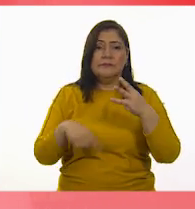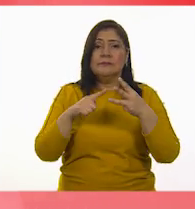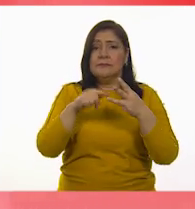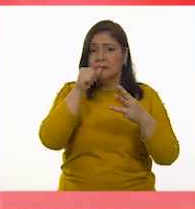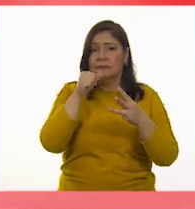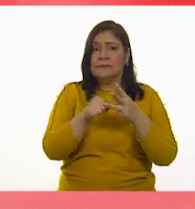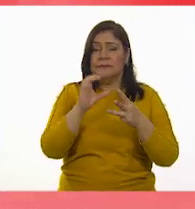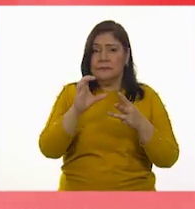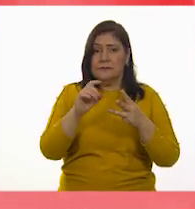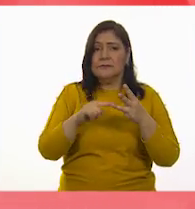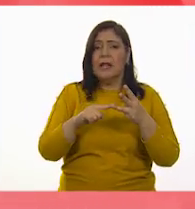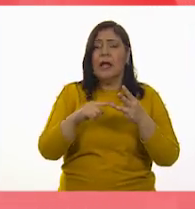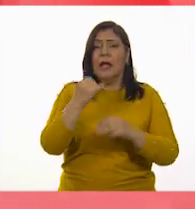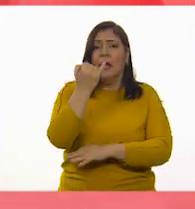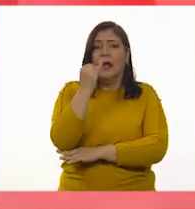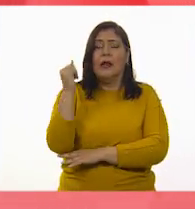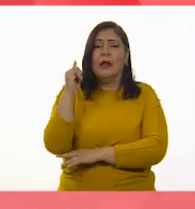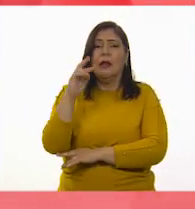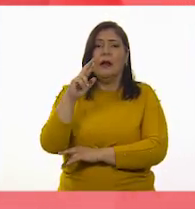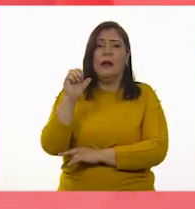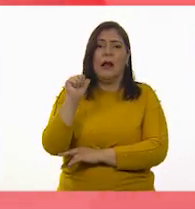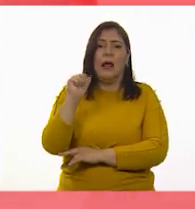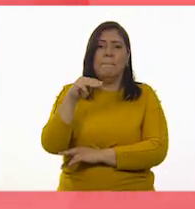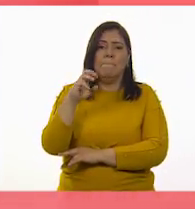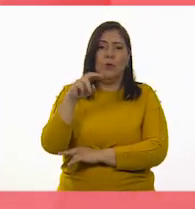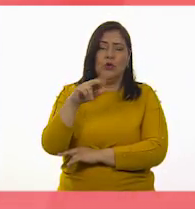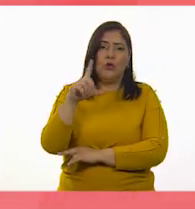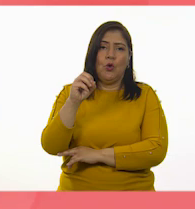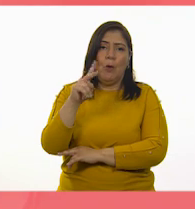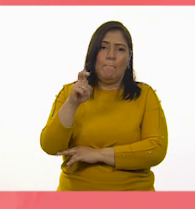C. El Jardín Ramón López Velarde.